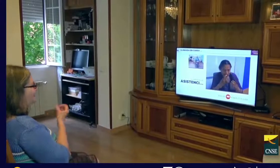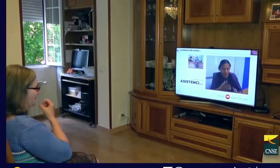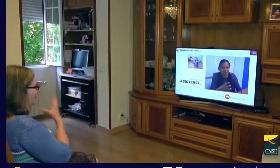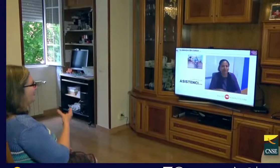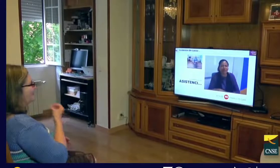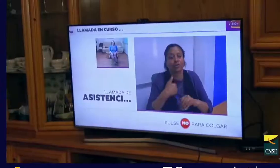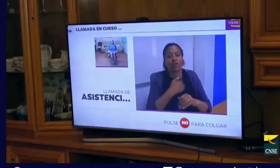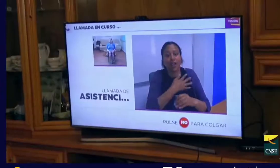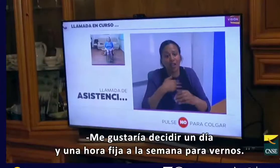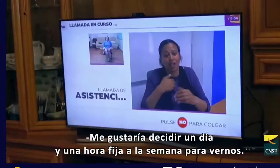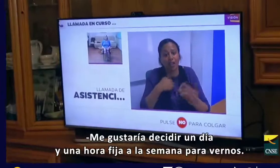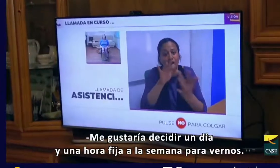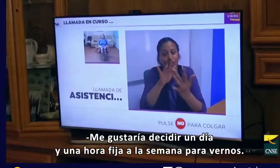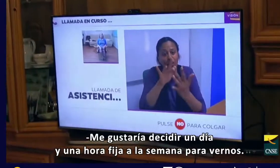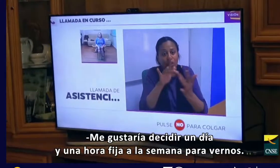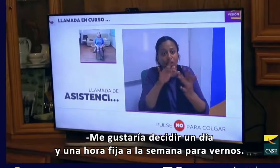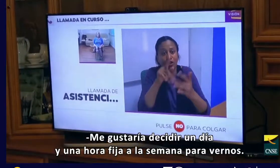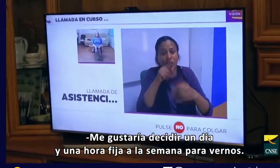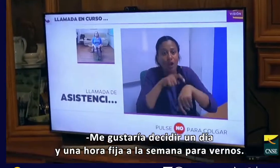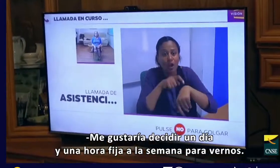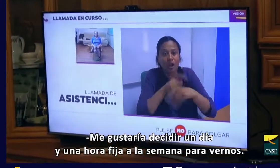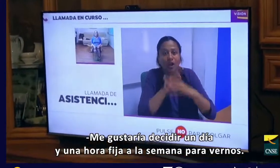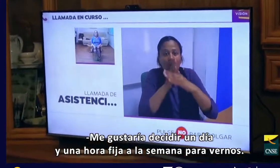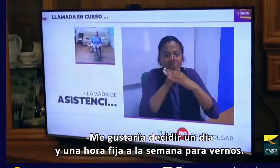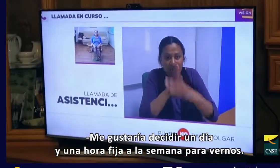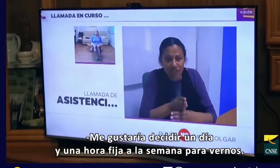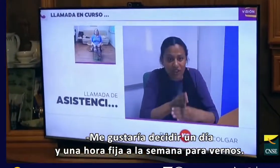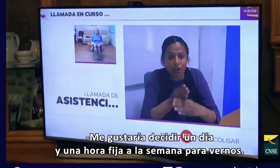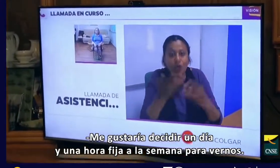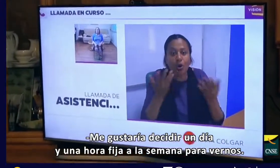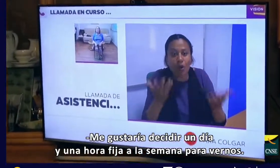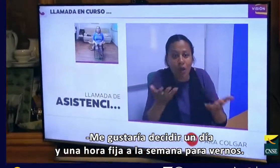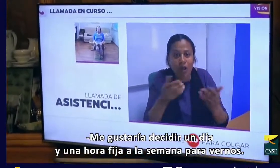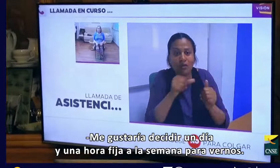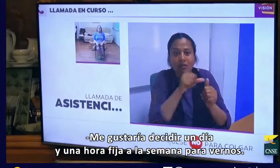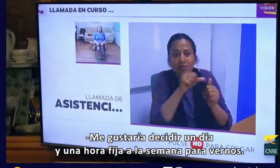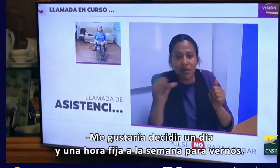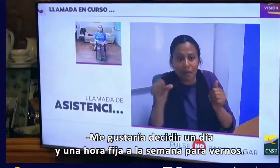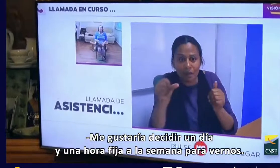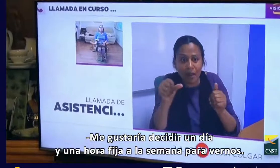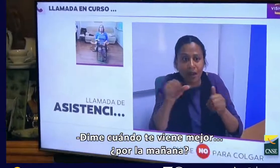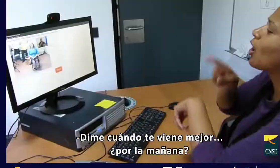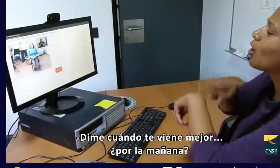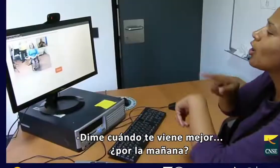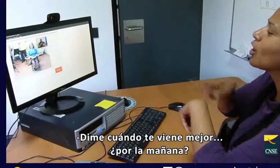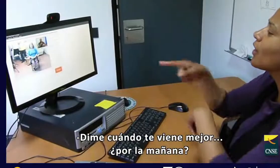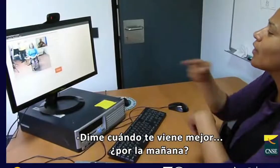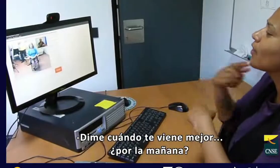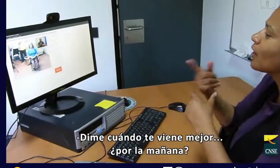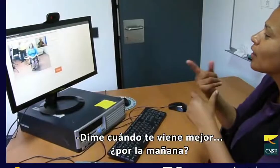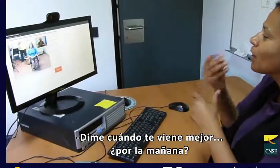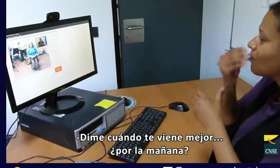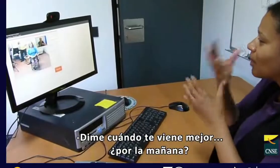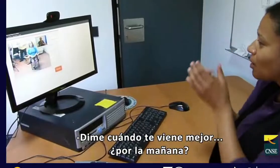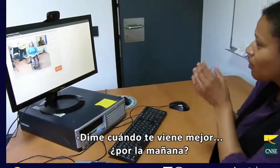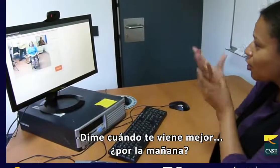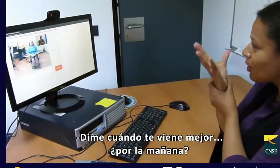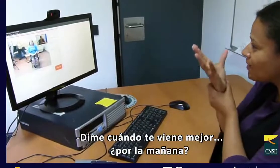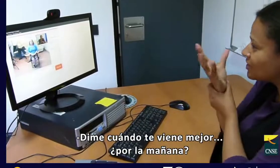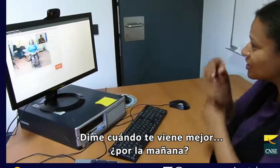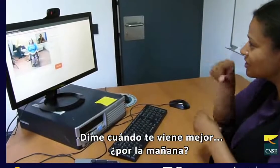hablar me gustaría decidir un día y una hora fija a la semana para vernos dime cuándo te viene mejor por